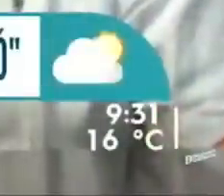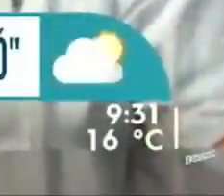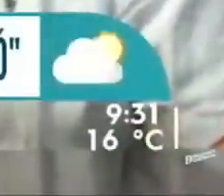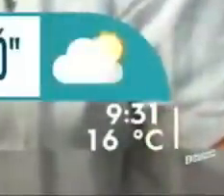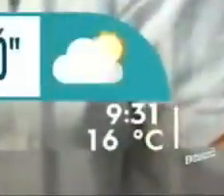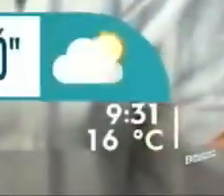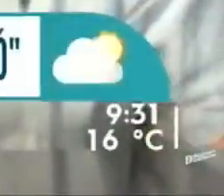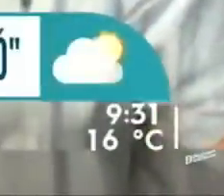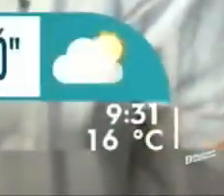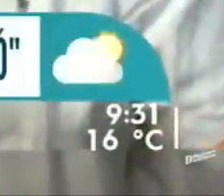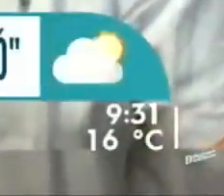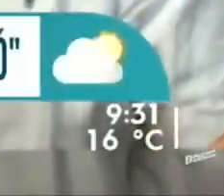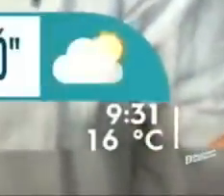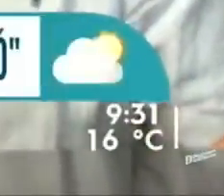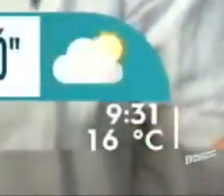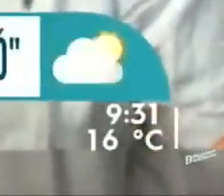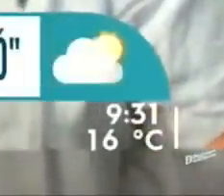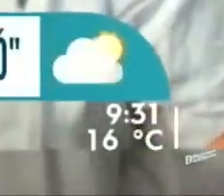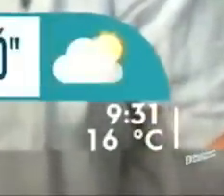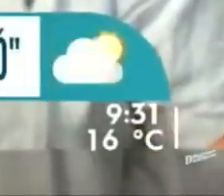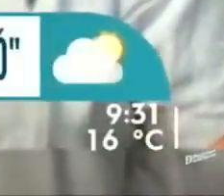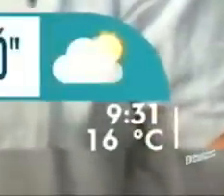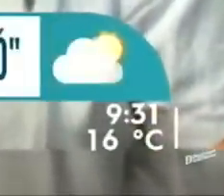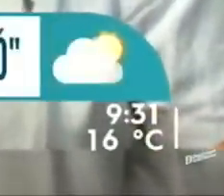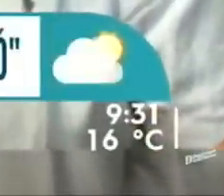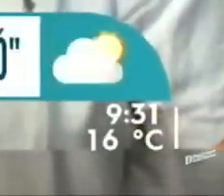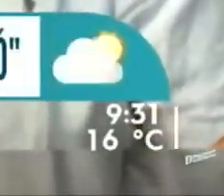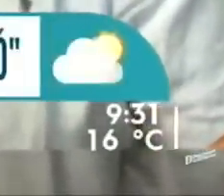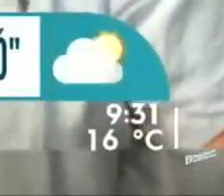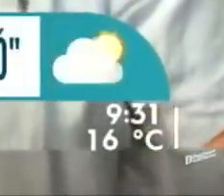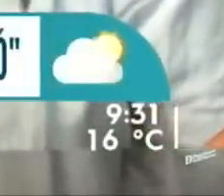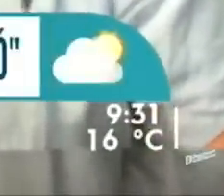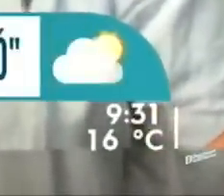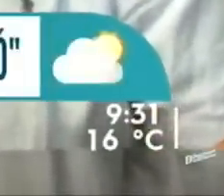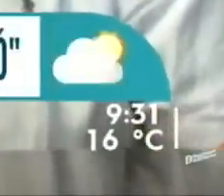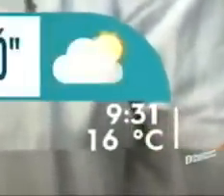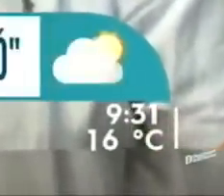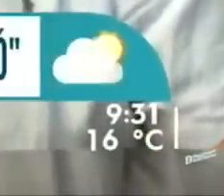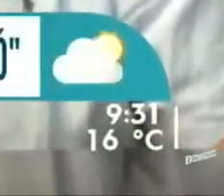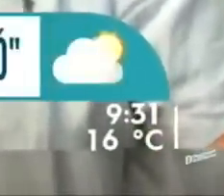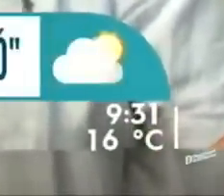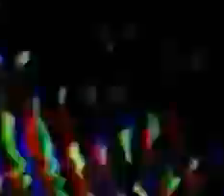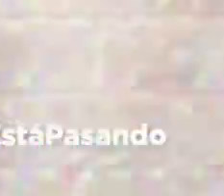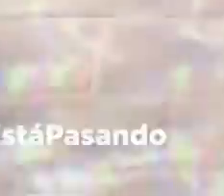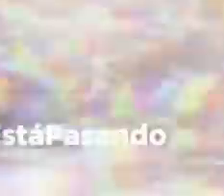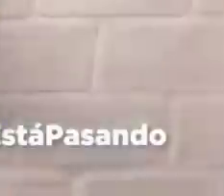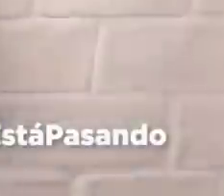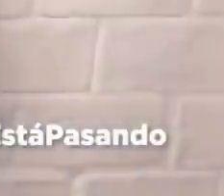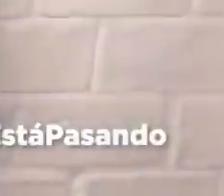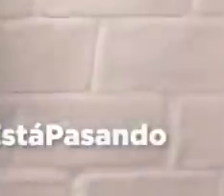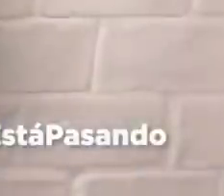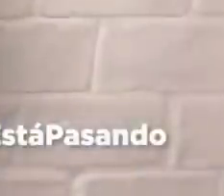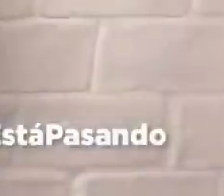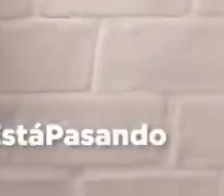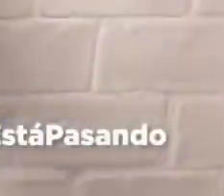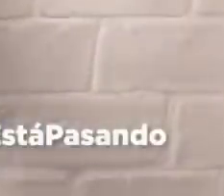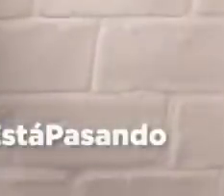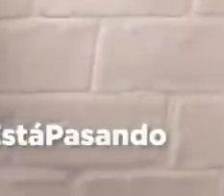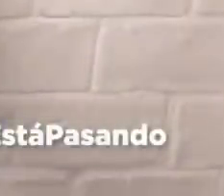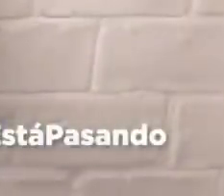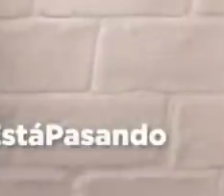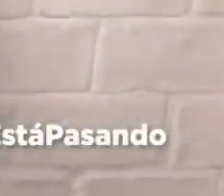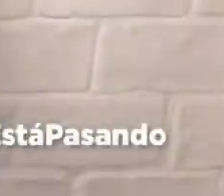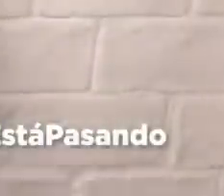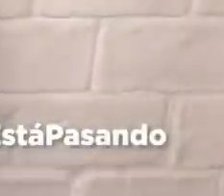con pocas ganas al Ministerio de Desarrollo Social y sin saber lo que era el Ministerio de Desarrollo Social. Hola, ¿qué tal? ¿Cómo están? El